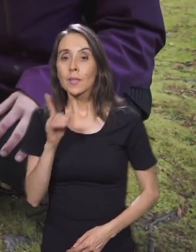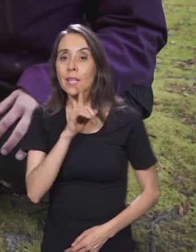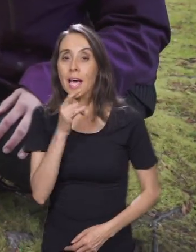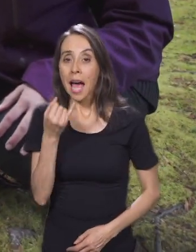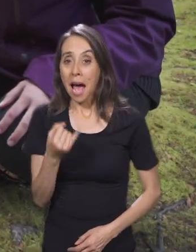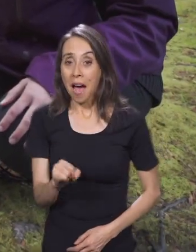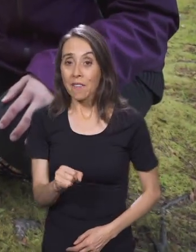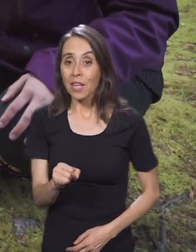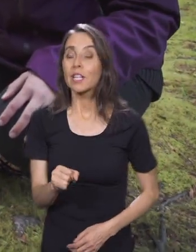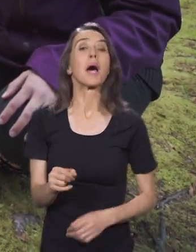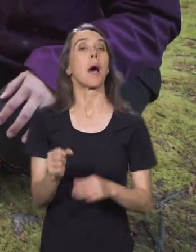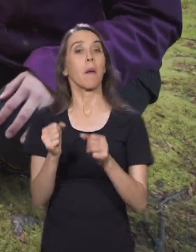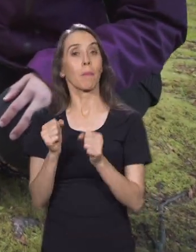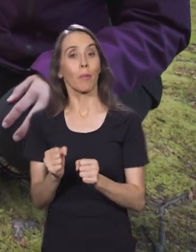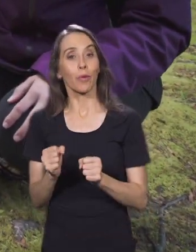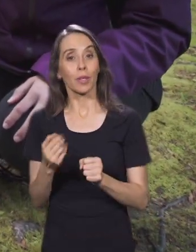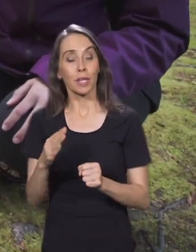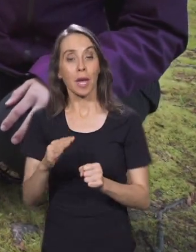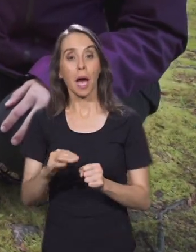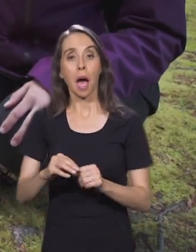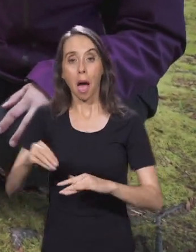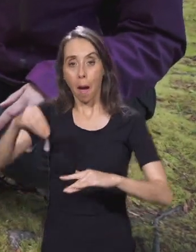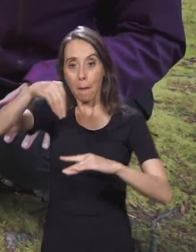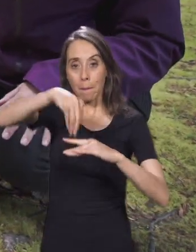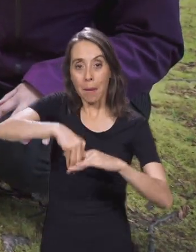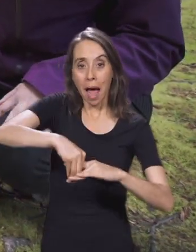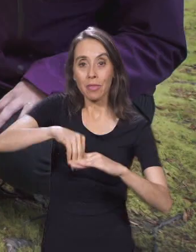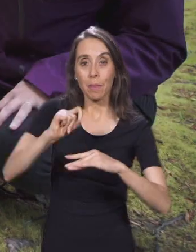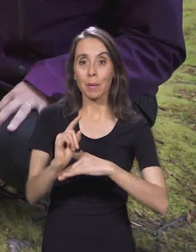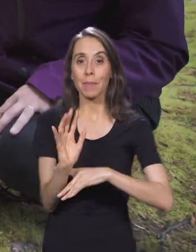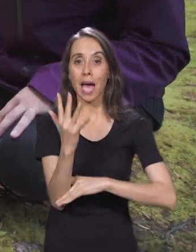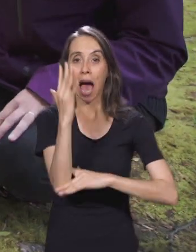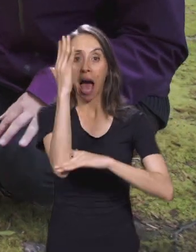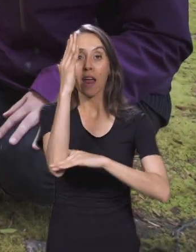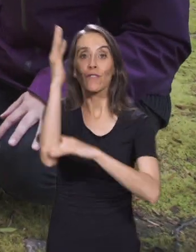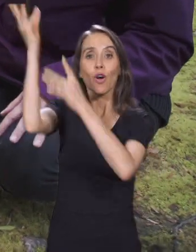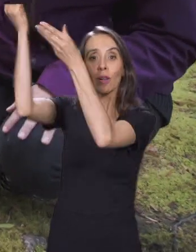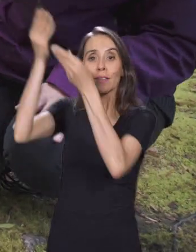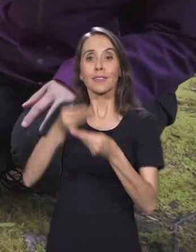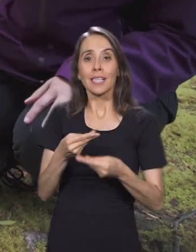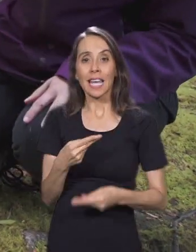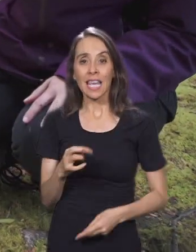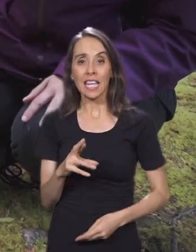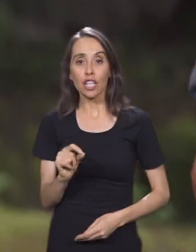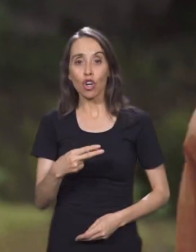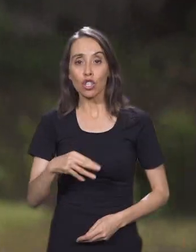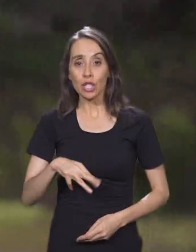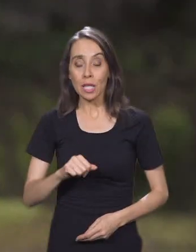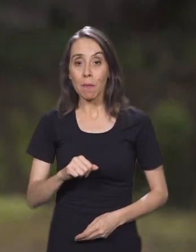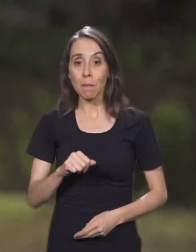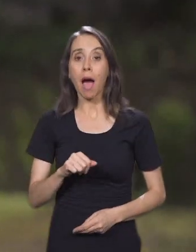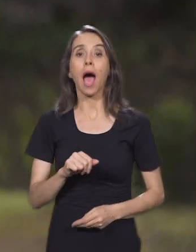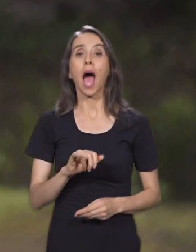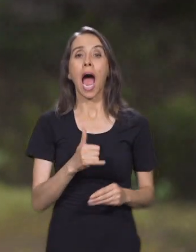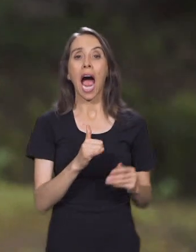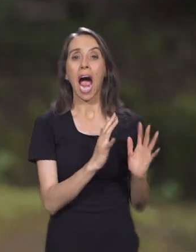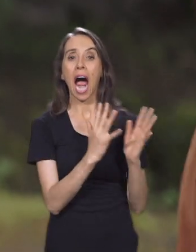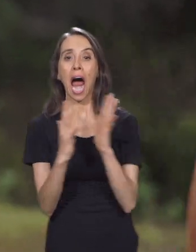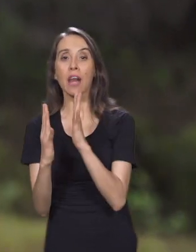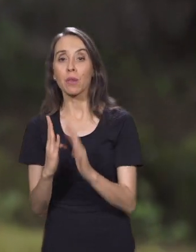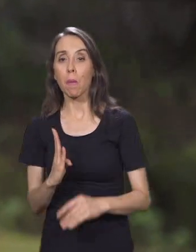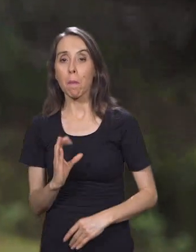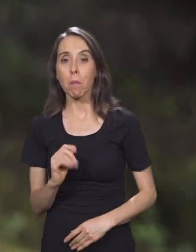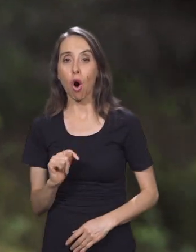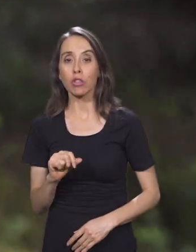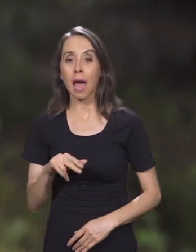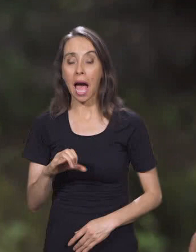Bueno, y finalmente pudimos plantar el primer arbolito de Hiroshima en el jardín botánico. Ese proceso se acabó y lo que queda